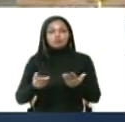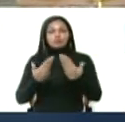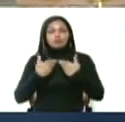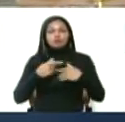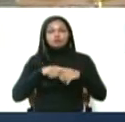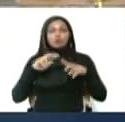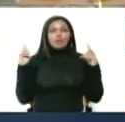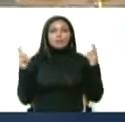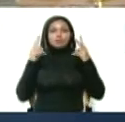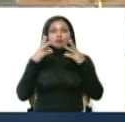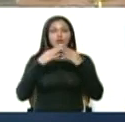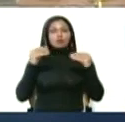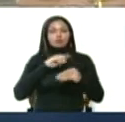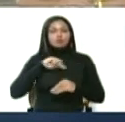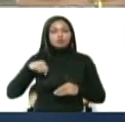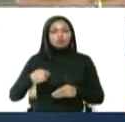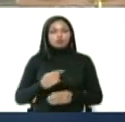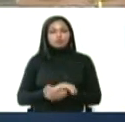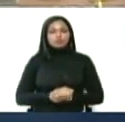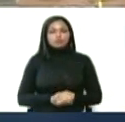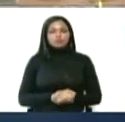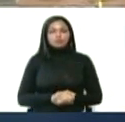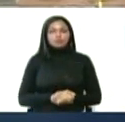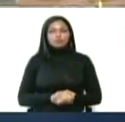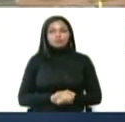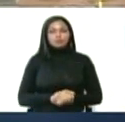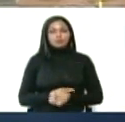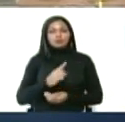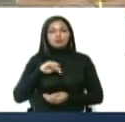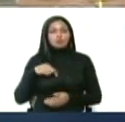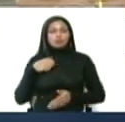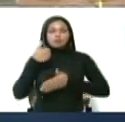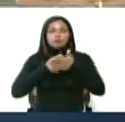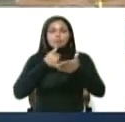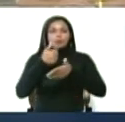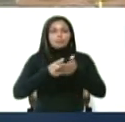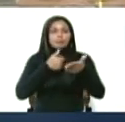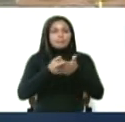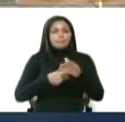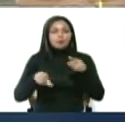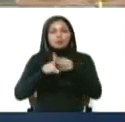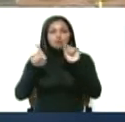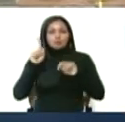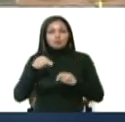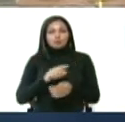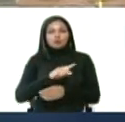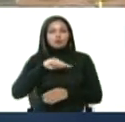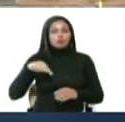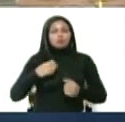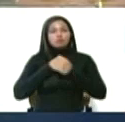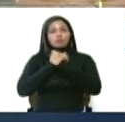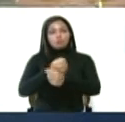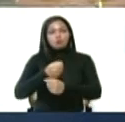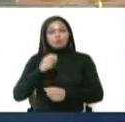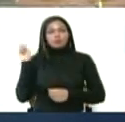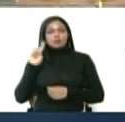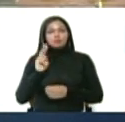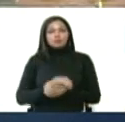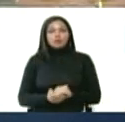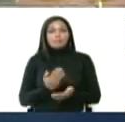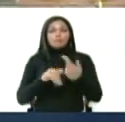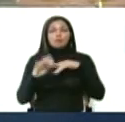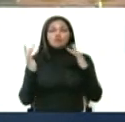la victoria a nosotros, por nuestra perseverancia, por nuestra constancia, por nuestro amor por Venezuela.